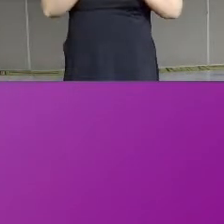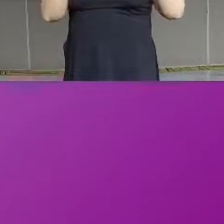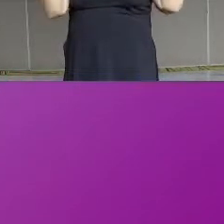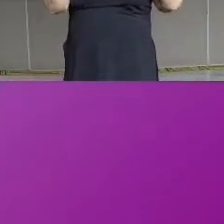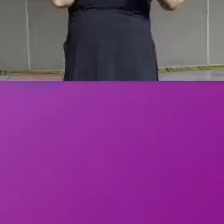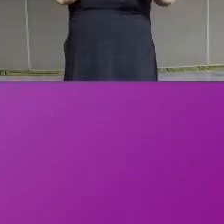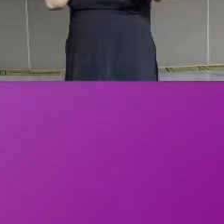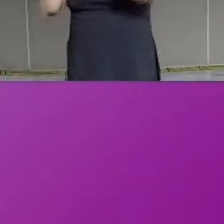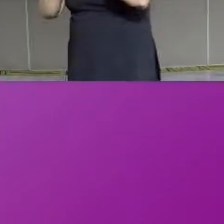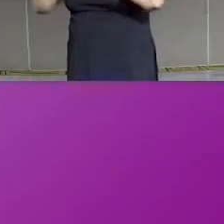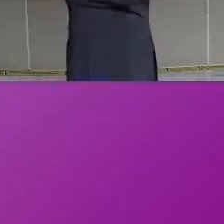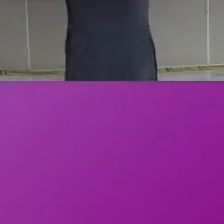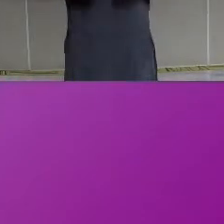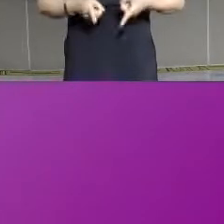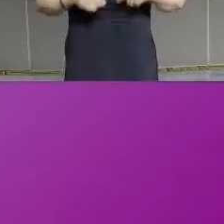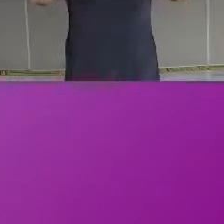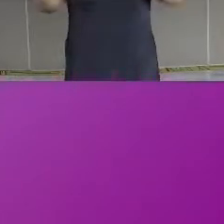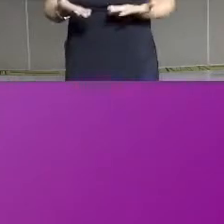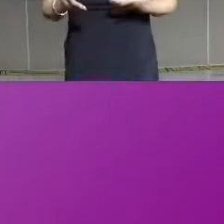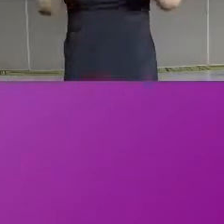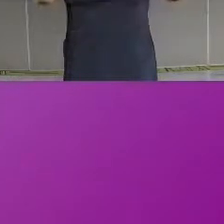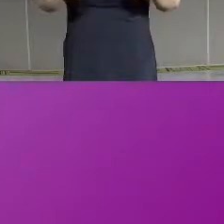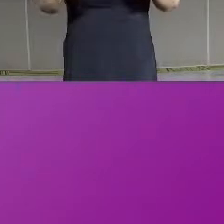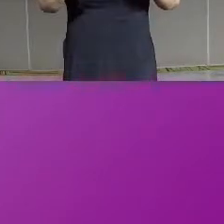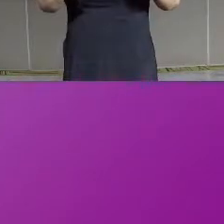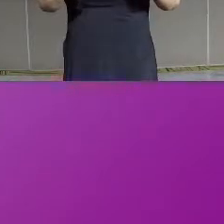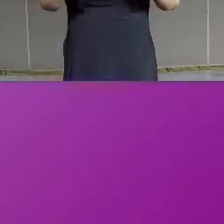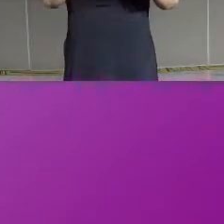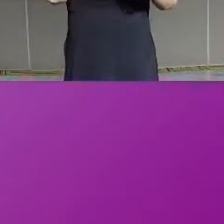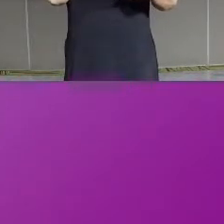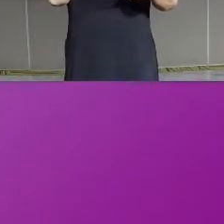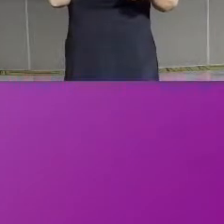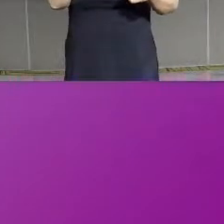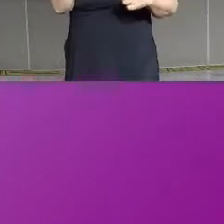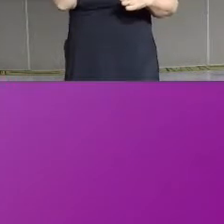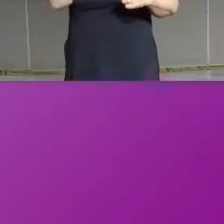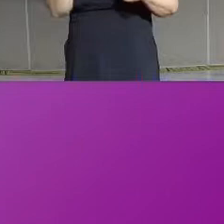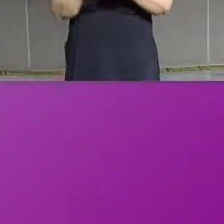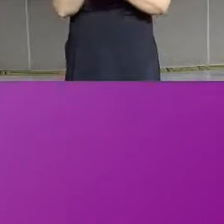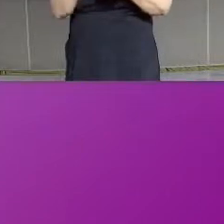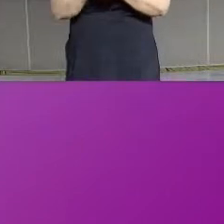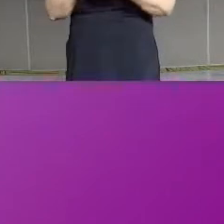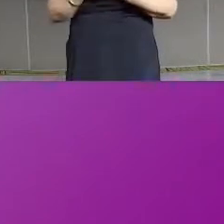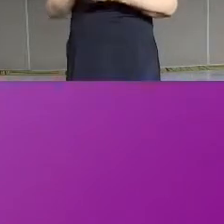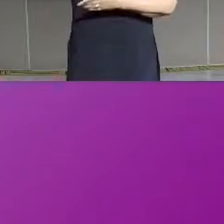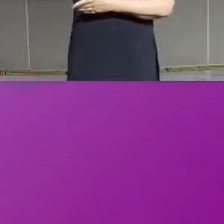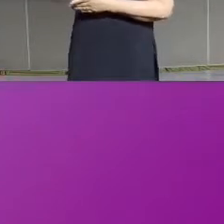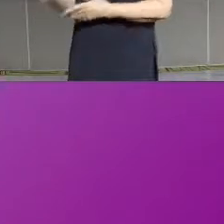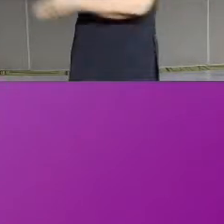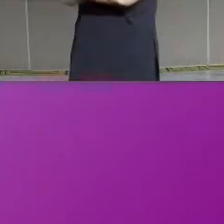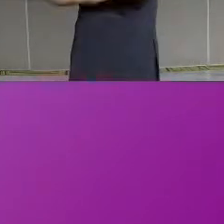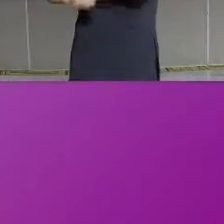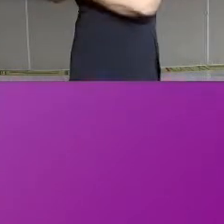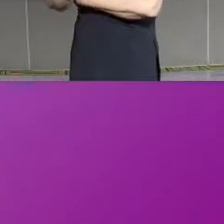socialización. Entonces, cuando la alimentación no es posible en nuestros pacientes o presentan algún tipo